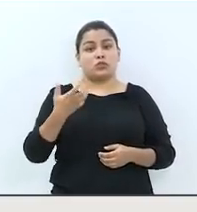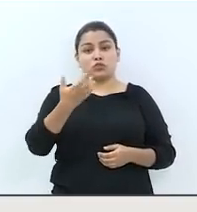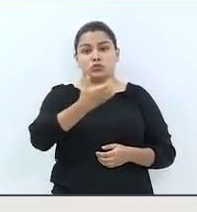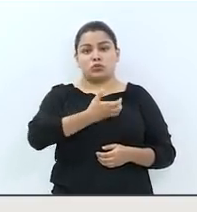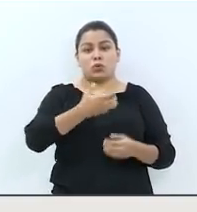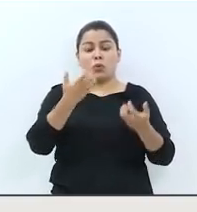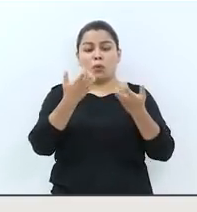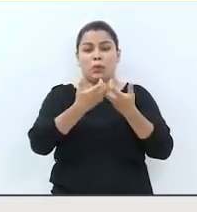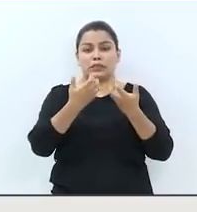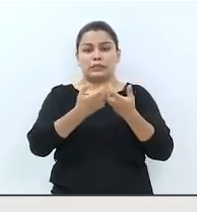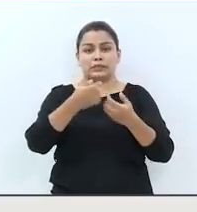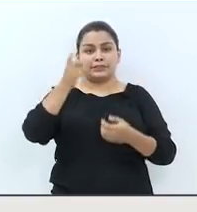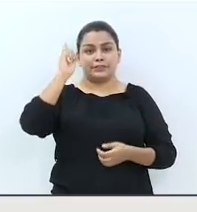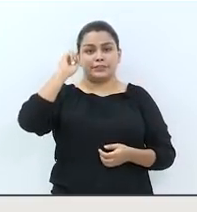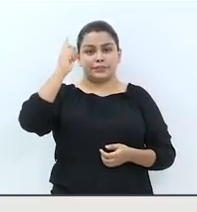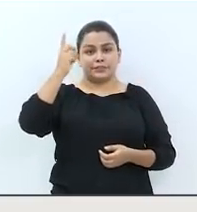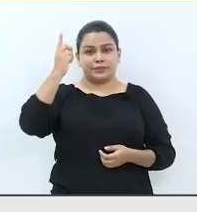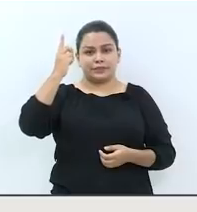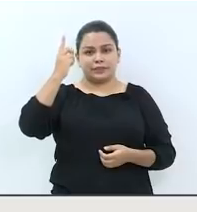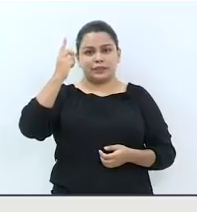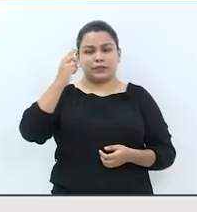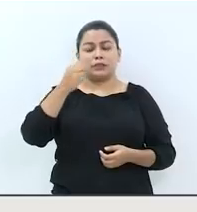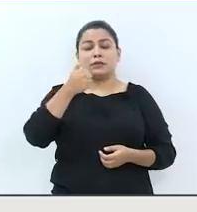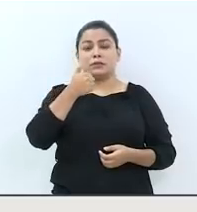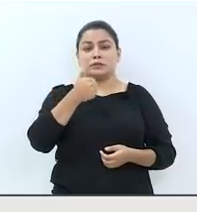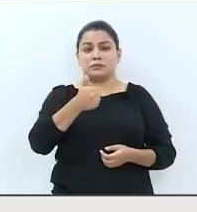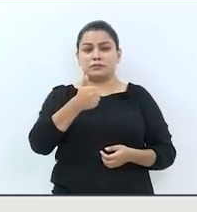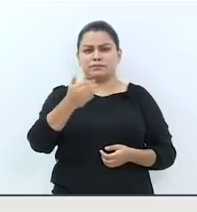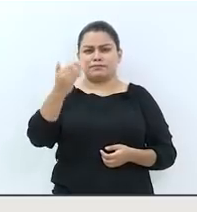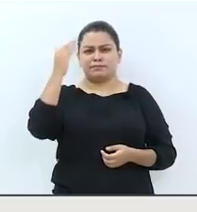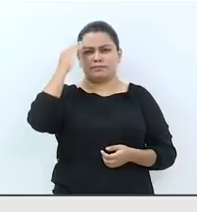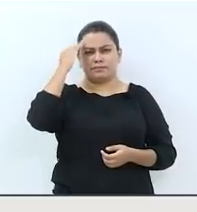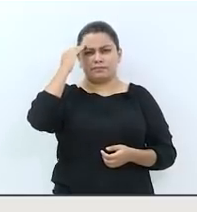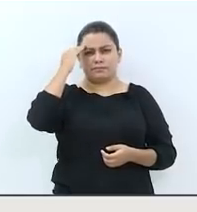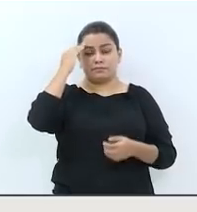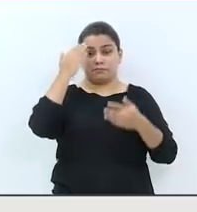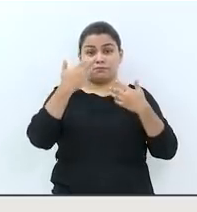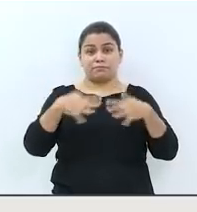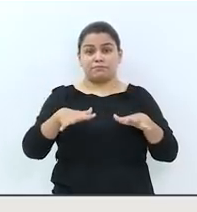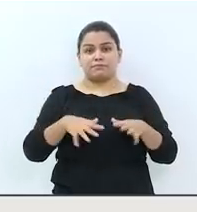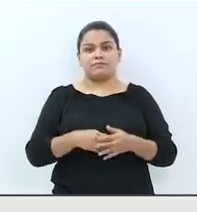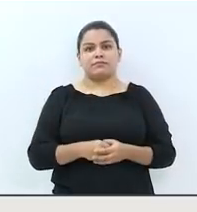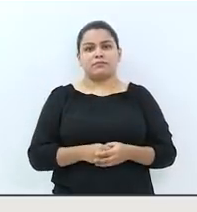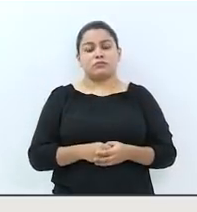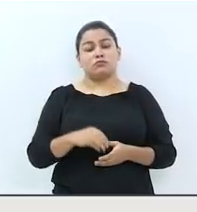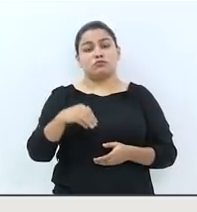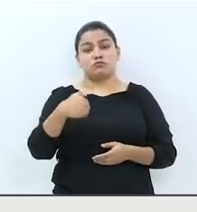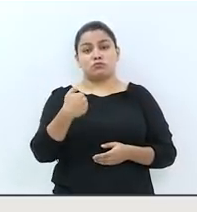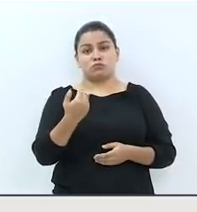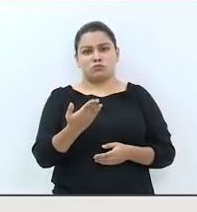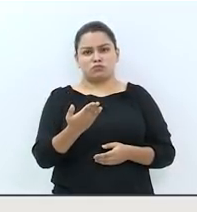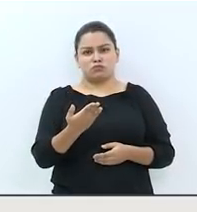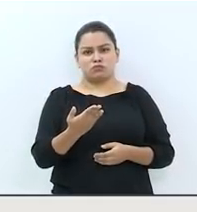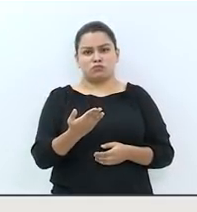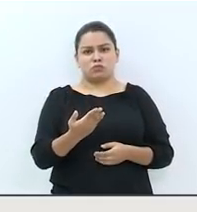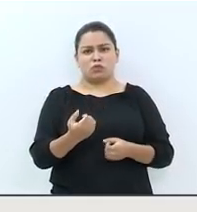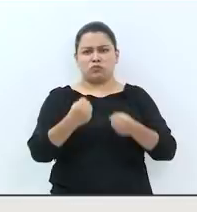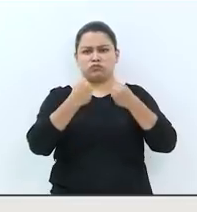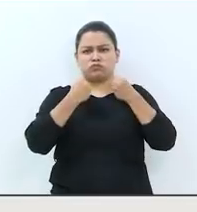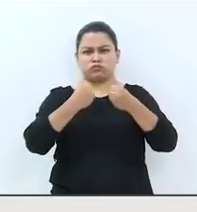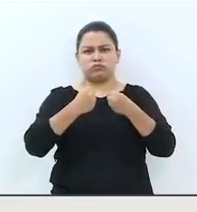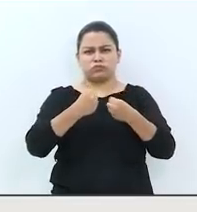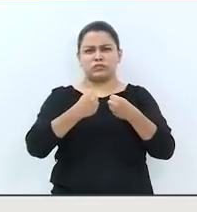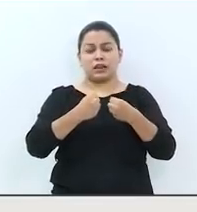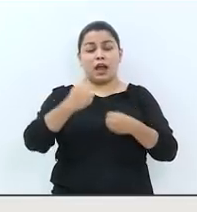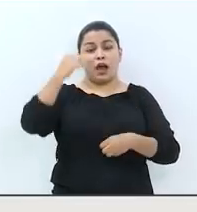estimadas compañeras y compañeros docentes, que vale la pena tener en cuenta desde ya. Luego vamos con fortalecer